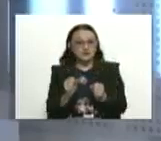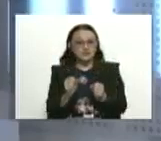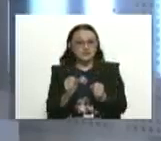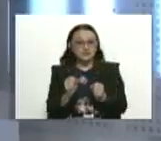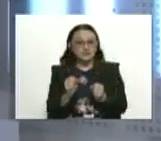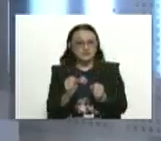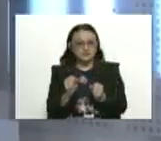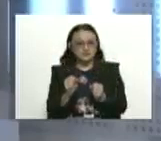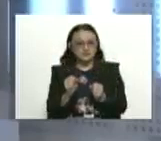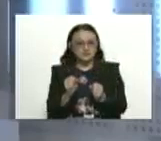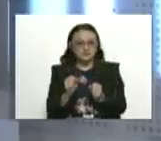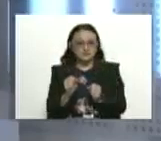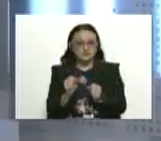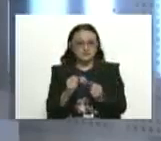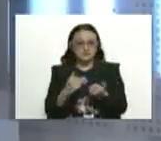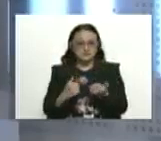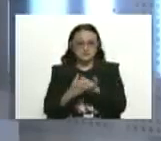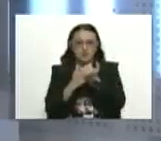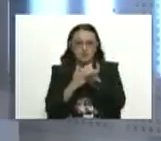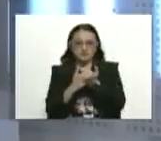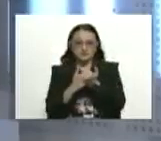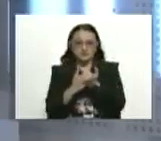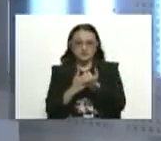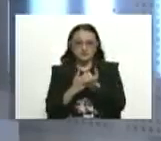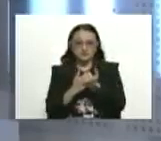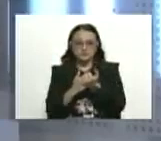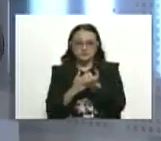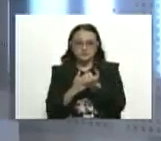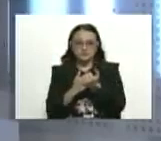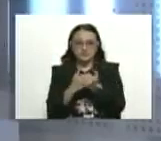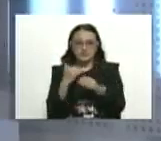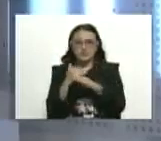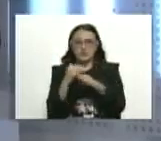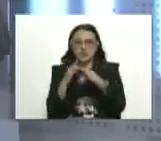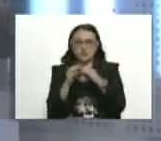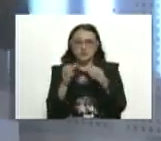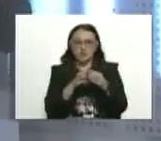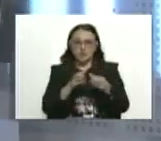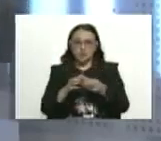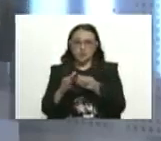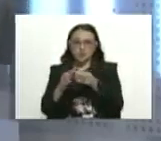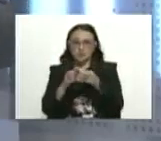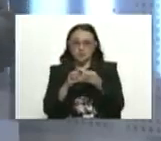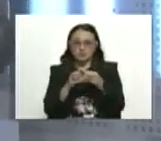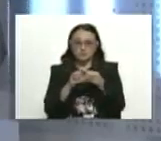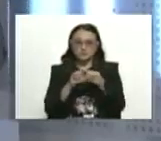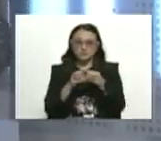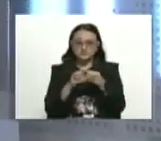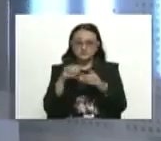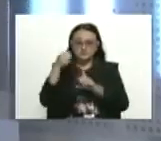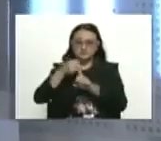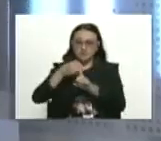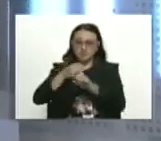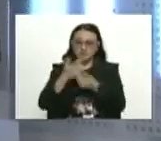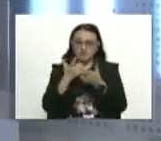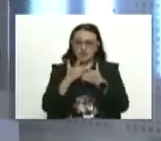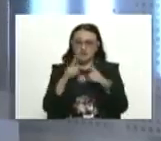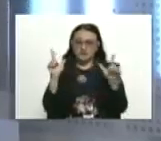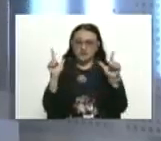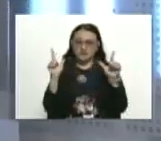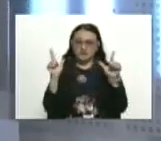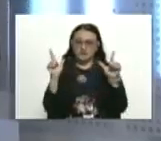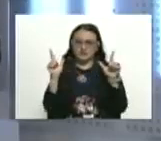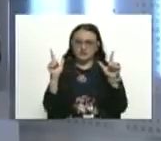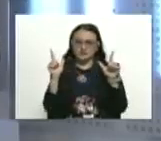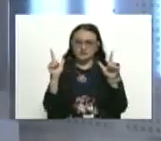subordinación, muy importante, la presta operacional. Recuerde que nuestro ejército, al igual que los otros componentes, pero como ejército, lucha por la libertad, fue capaz